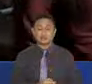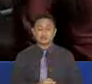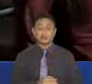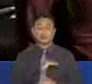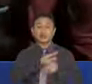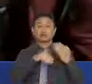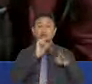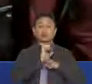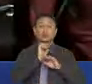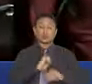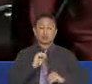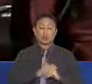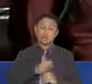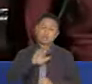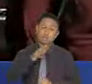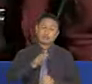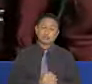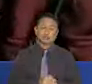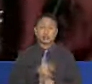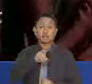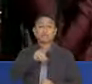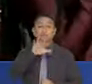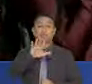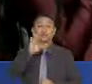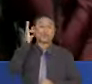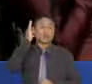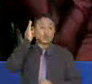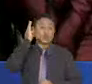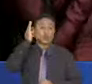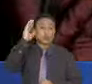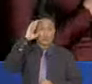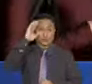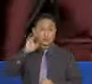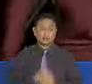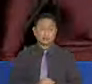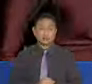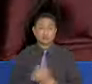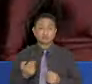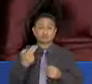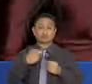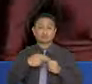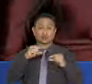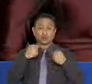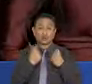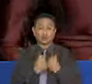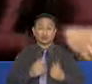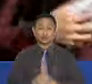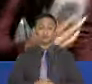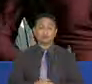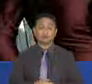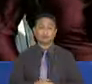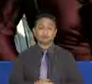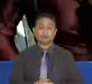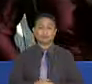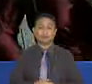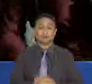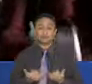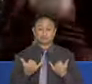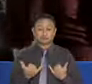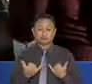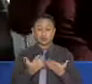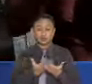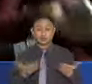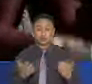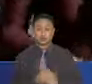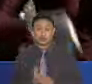nacional Contamos con aproximadamente 25 mujeres policías que participan de las bandas a nivel nacional y como tenemos un amplio repertorio